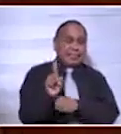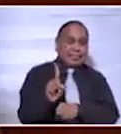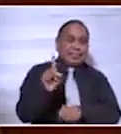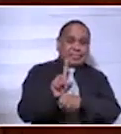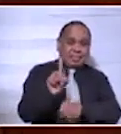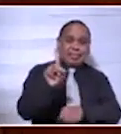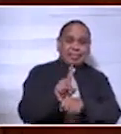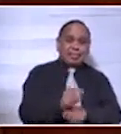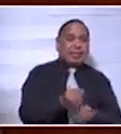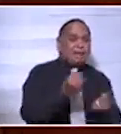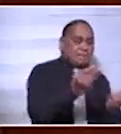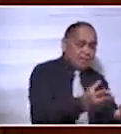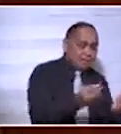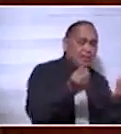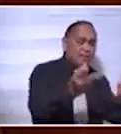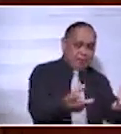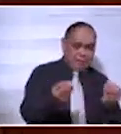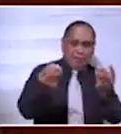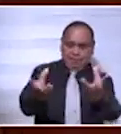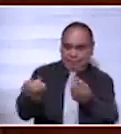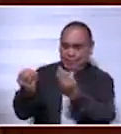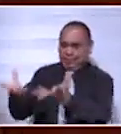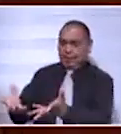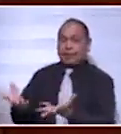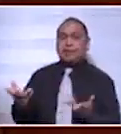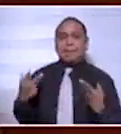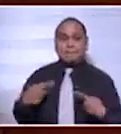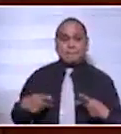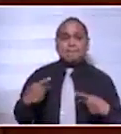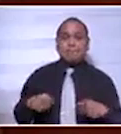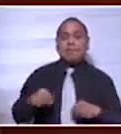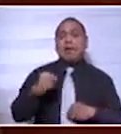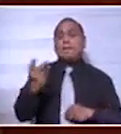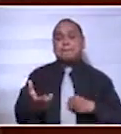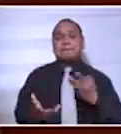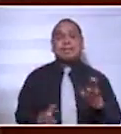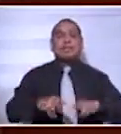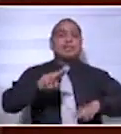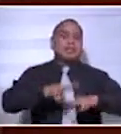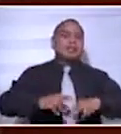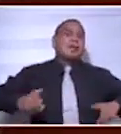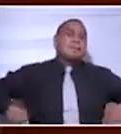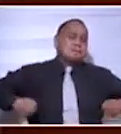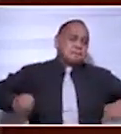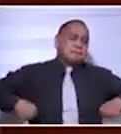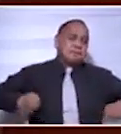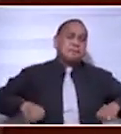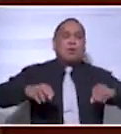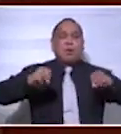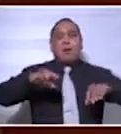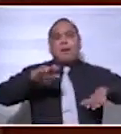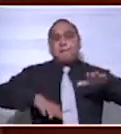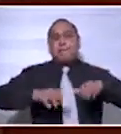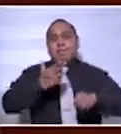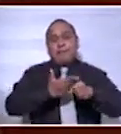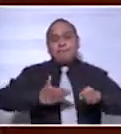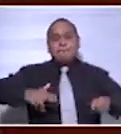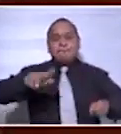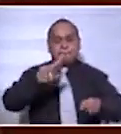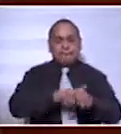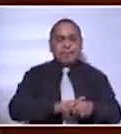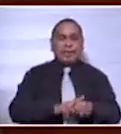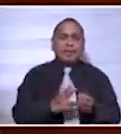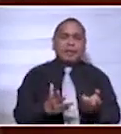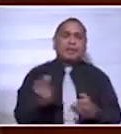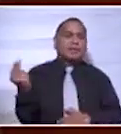vamos distribuyendo entre la gente que aquí viene en atención ciudadana, que a veces son sillas de ruedas, a veces son pagar hospitales, lo que se